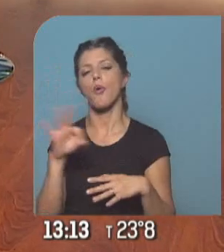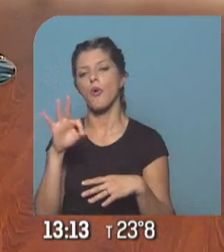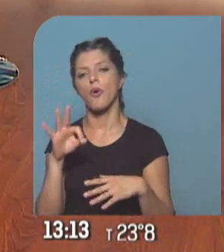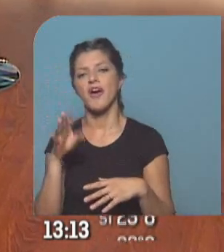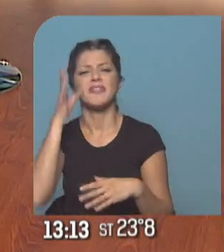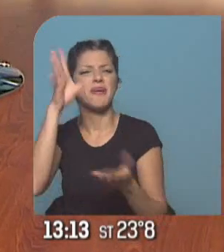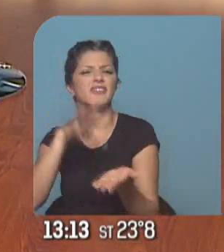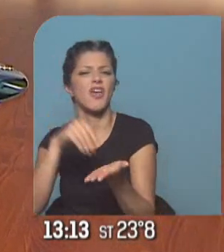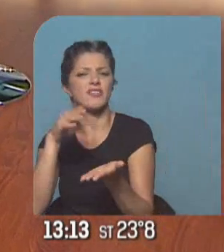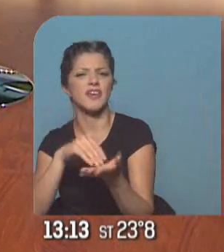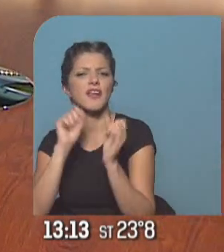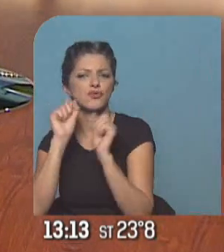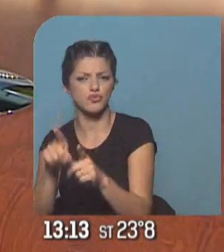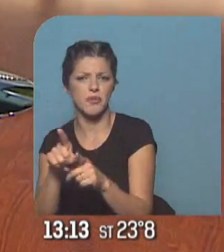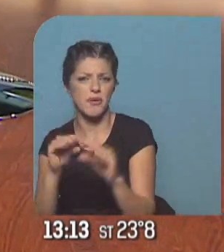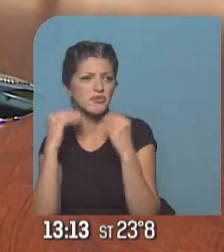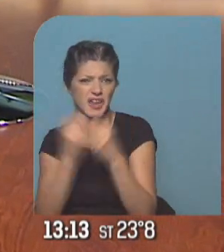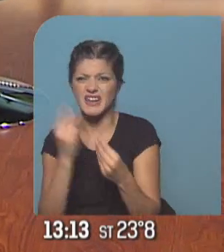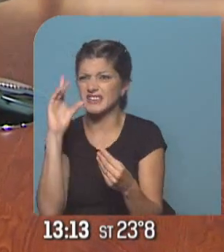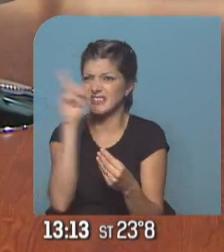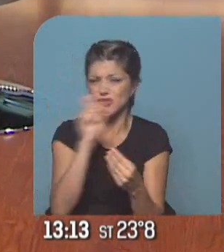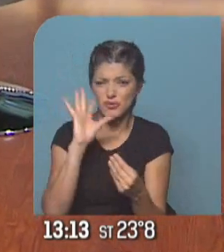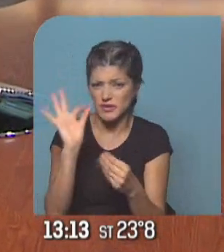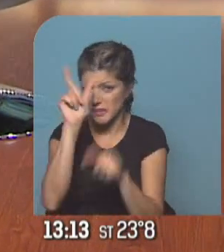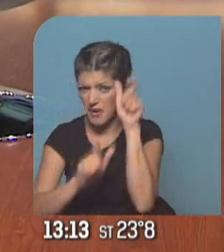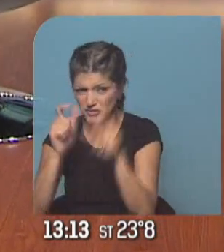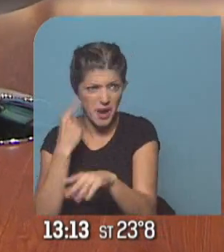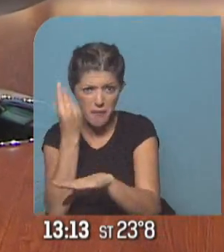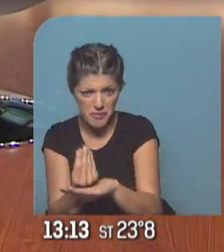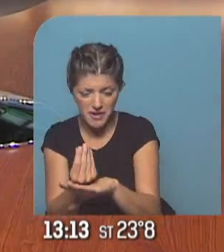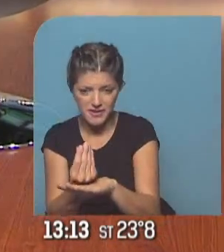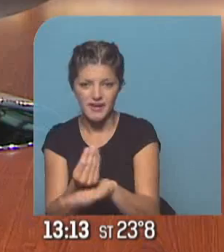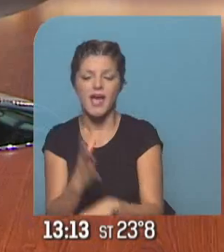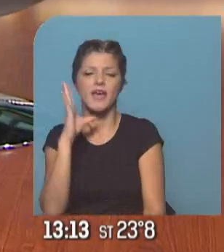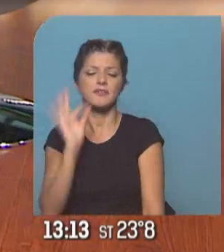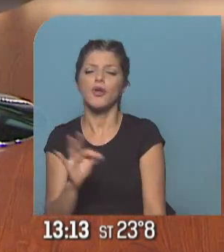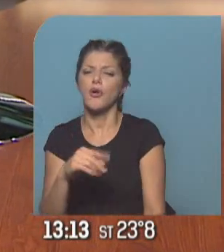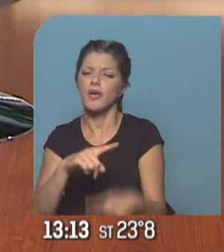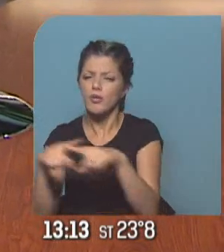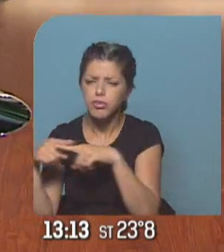mucho territorio para 150 personas. Es como el debate que nunca se termina